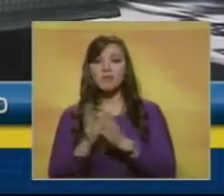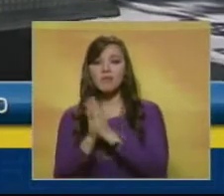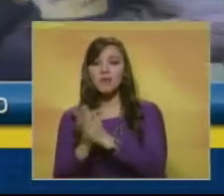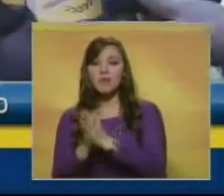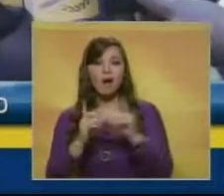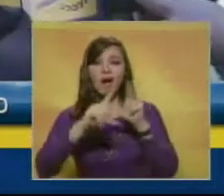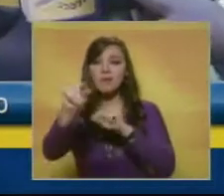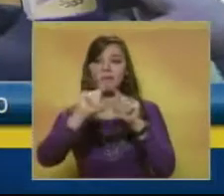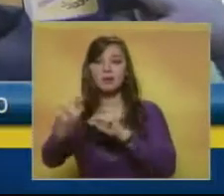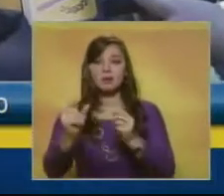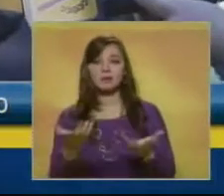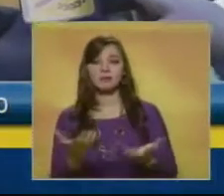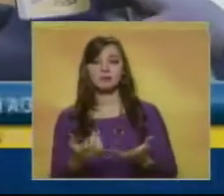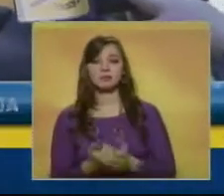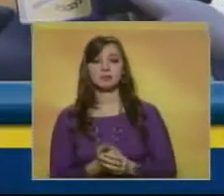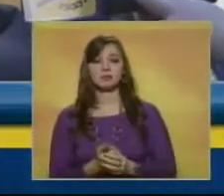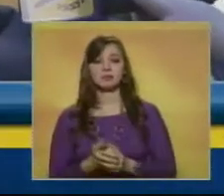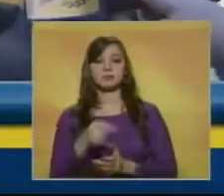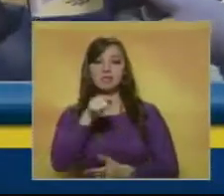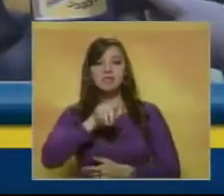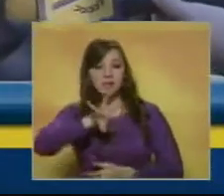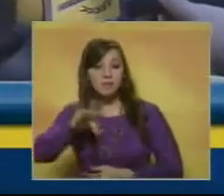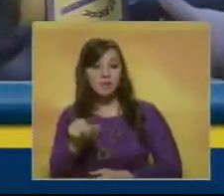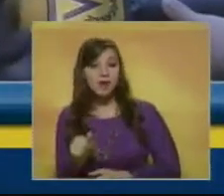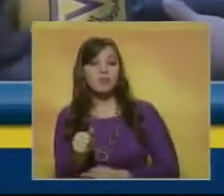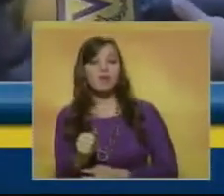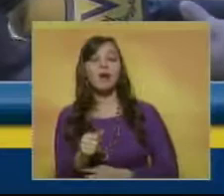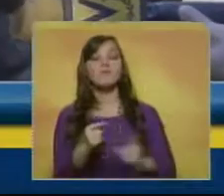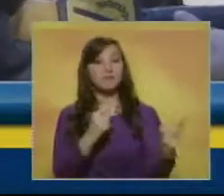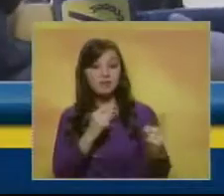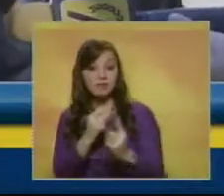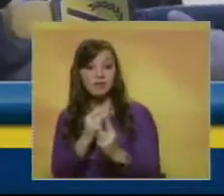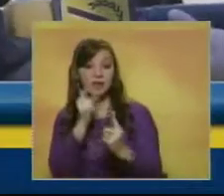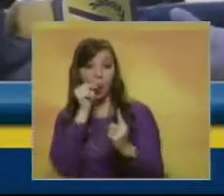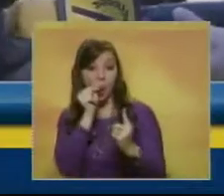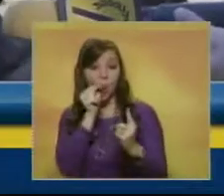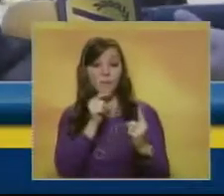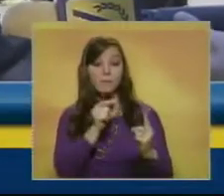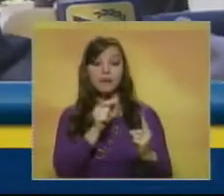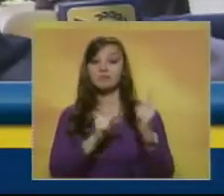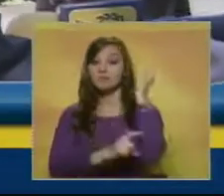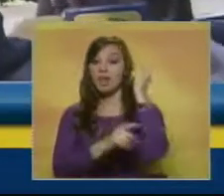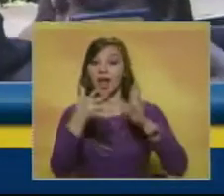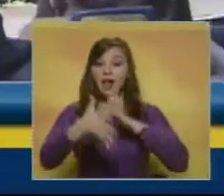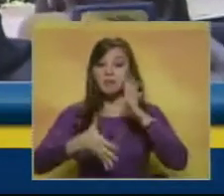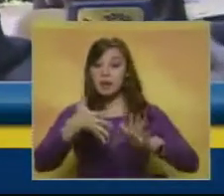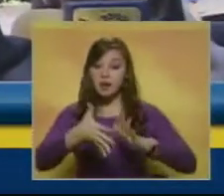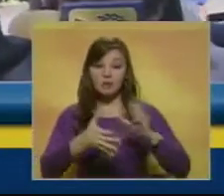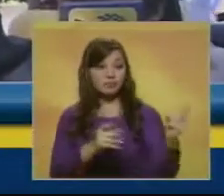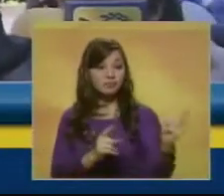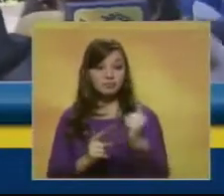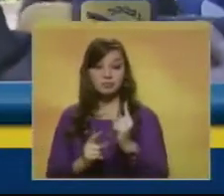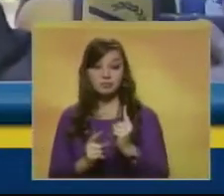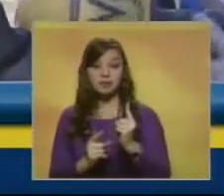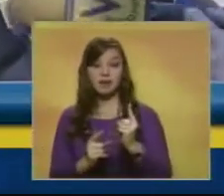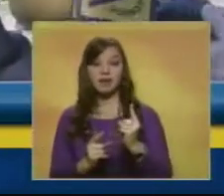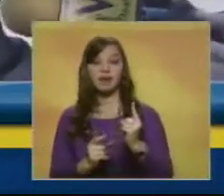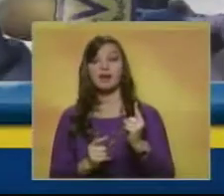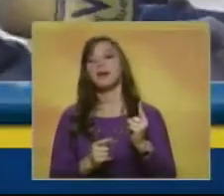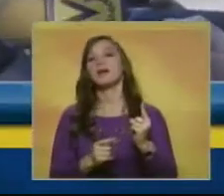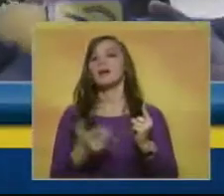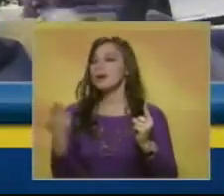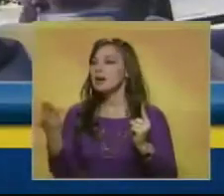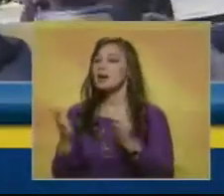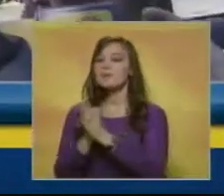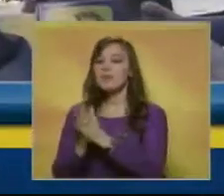lugar. Entonces van a robar, viene el chamo, el antisocial que viene a pedir